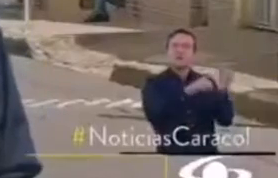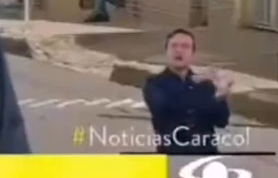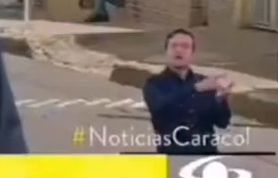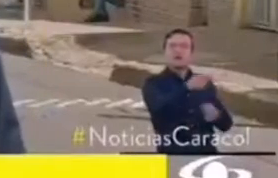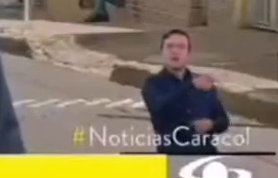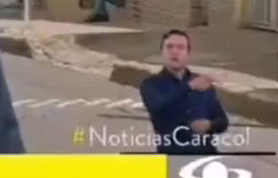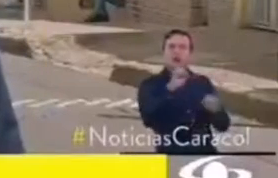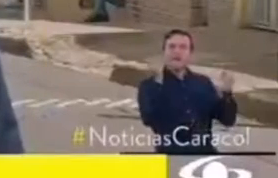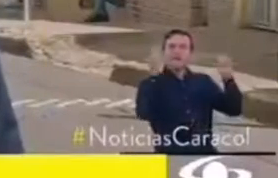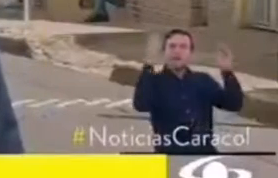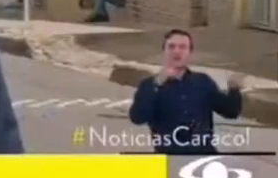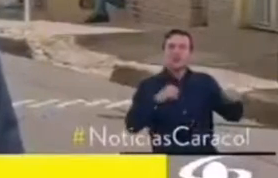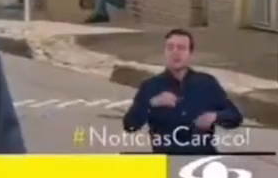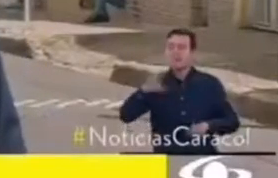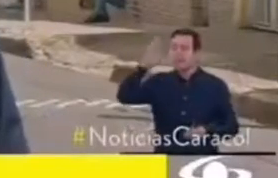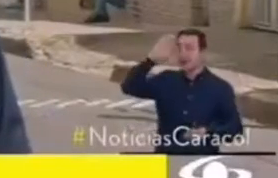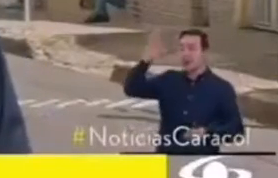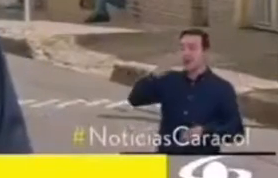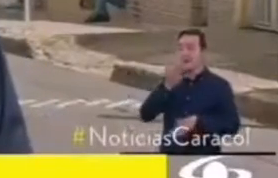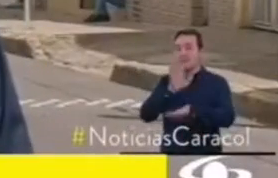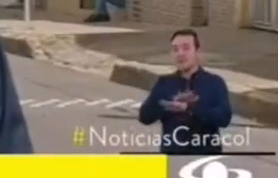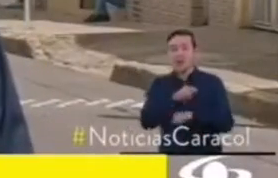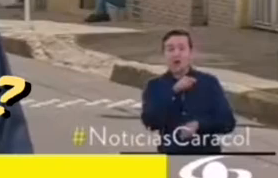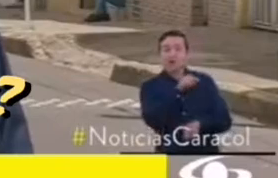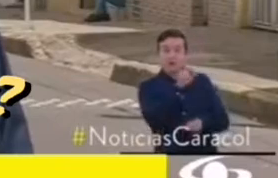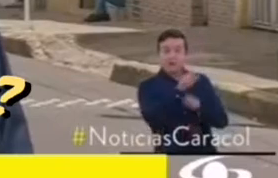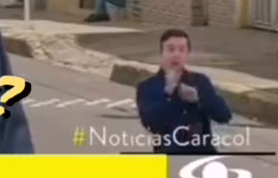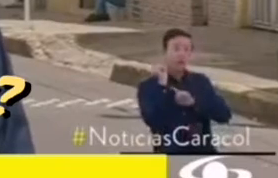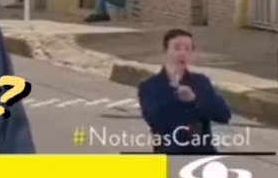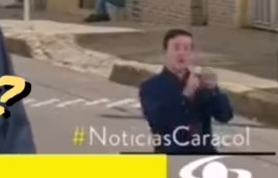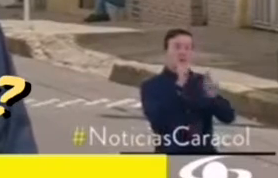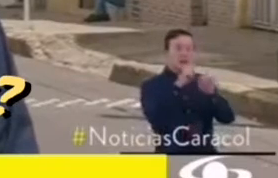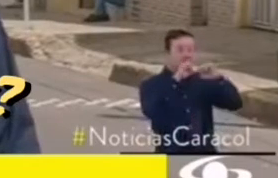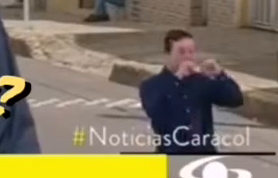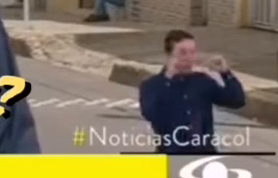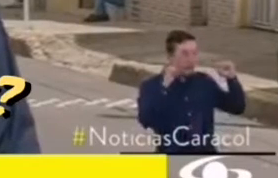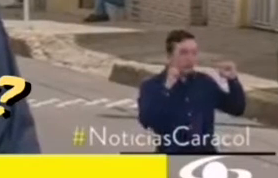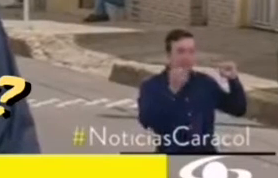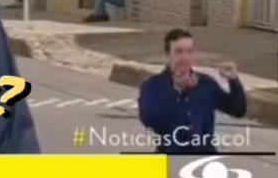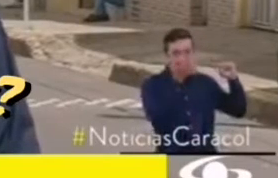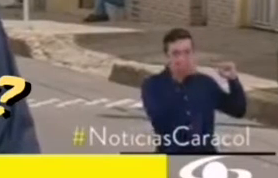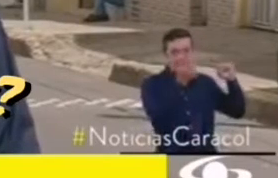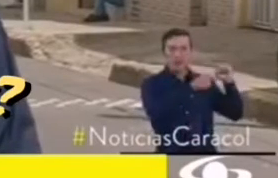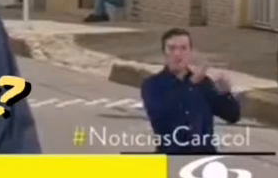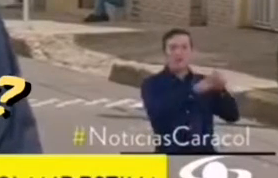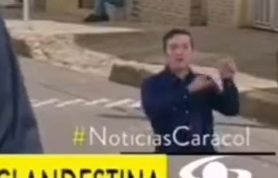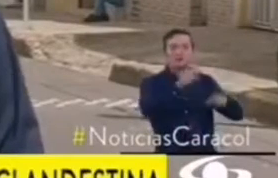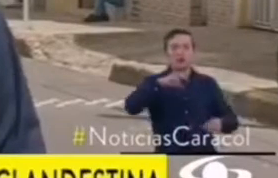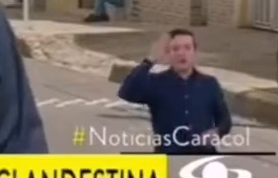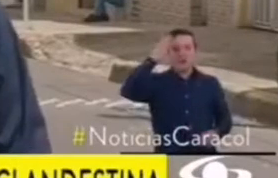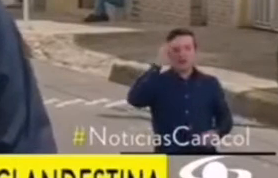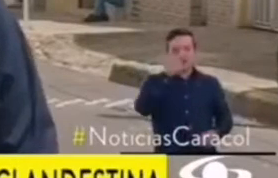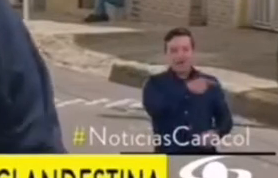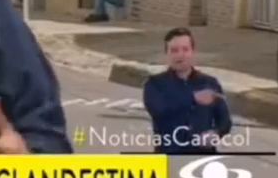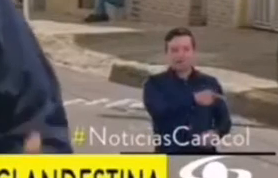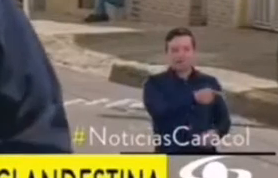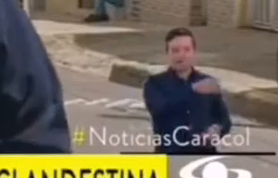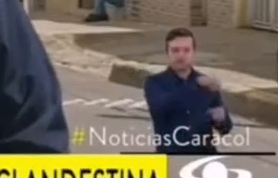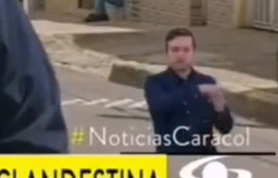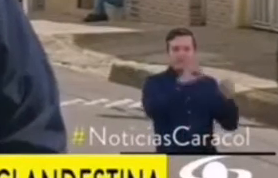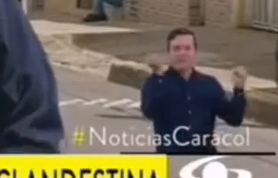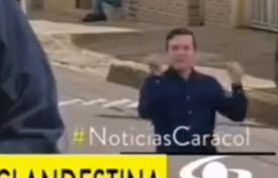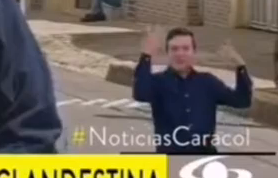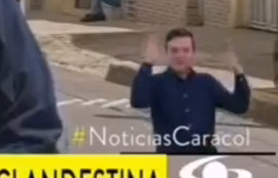Juanita, televidentes, muy buenas tardes. Los asistentes aparentemente eran algunos uniformados de la policía quienes estaban en esta rumba. Allí se les encontró